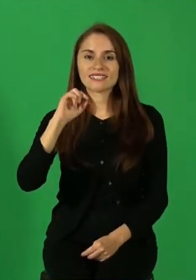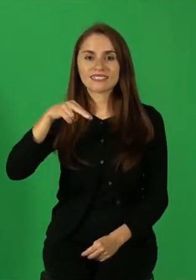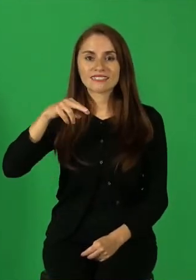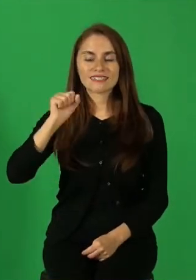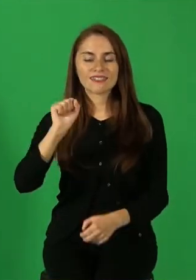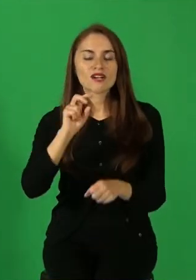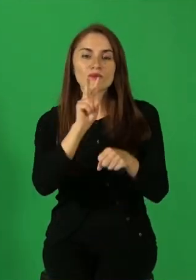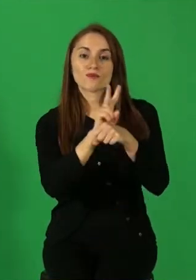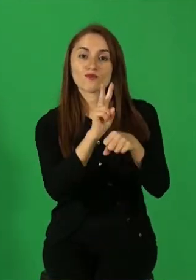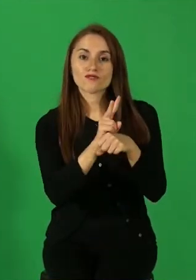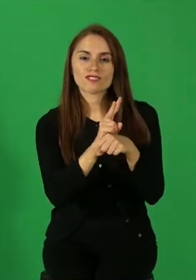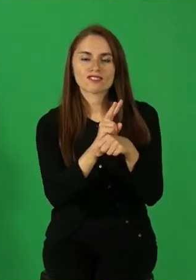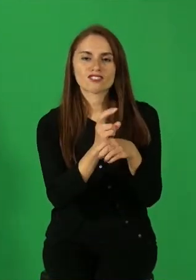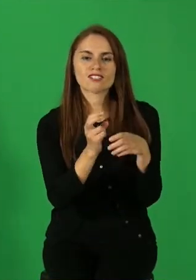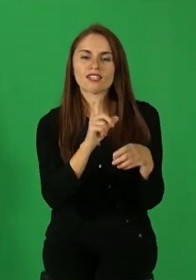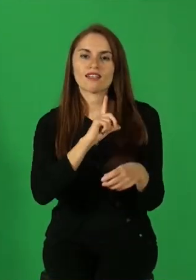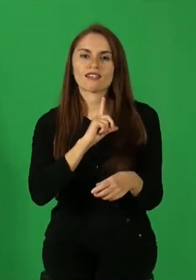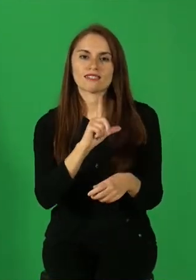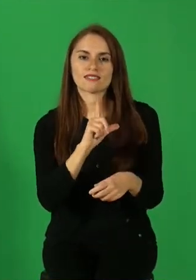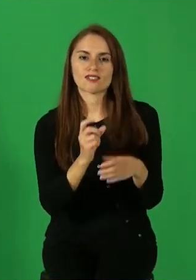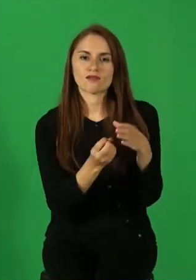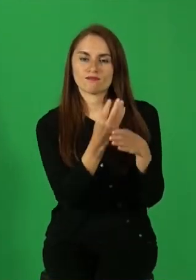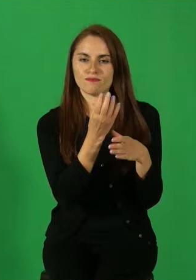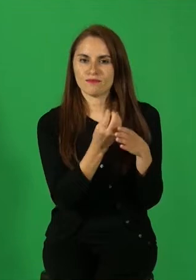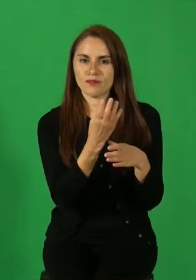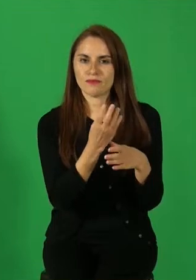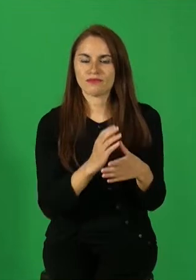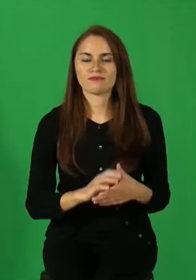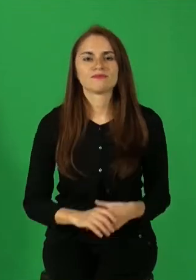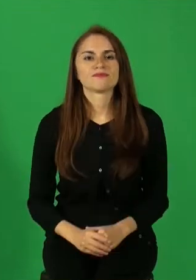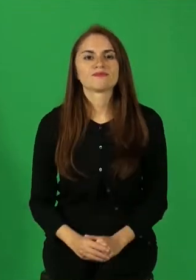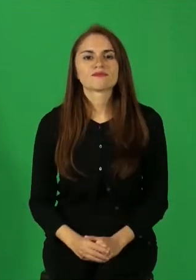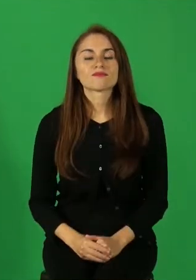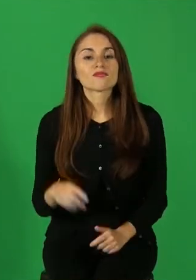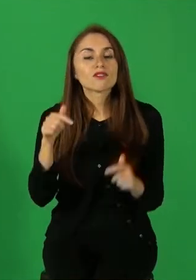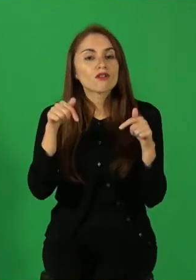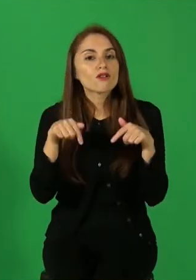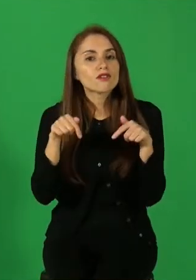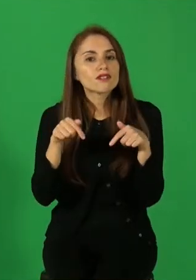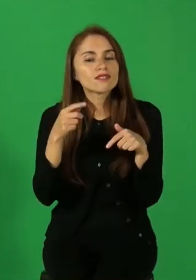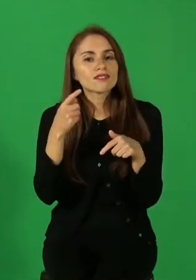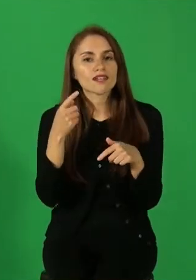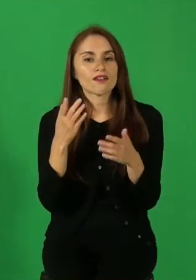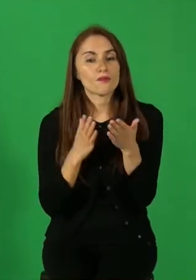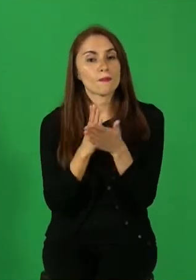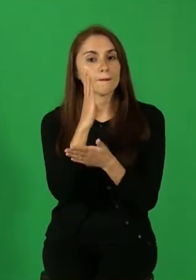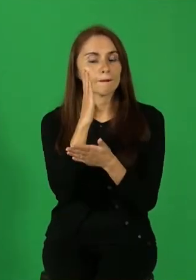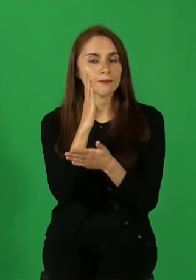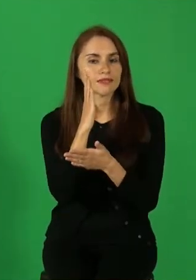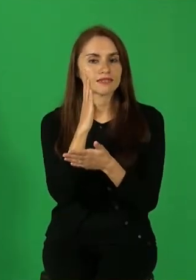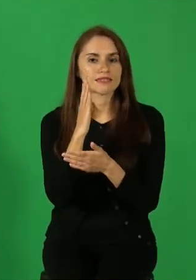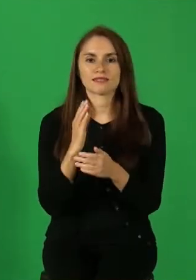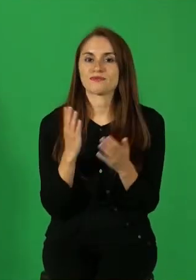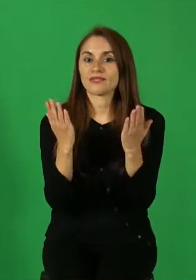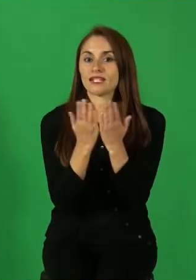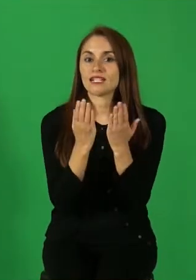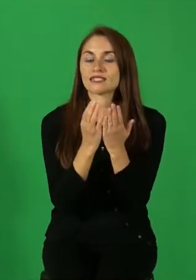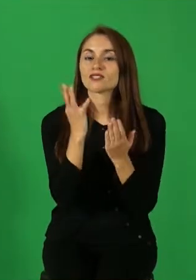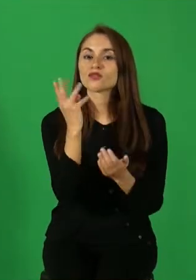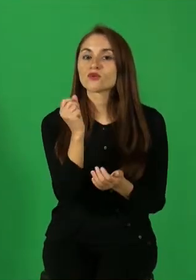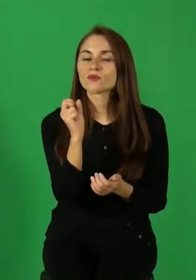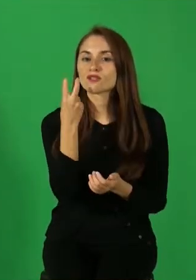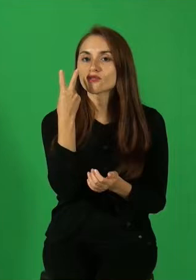Profesora del Liceo Fernando Aristía. Hoy día vamos a comenzar nuestra clase número